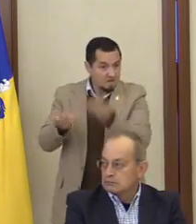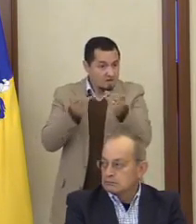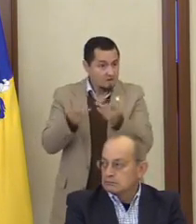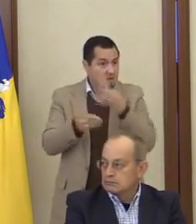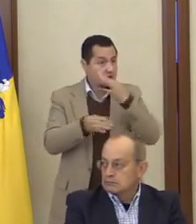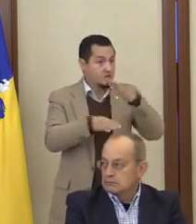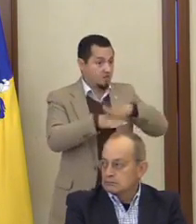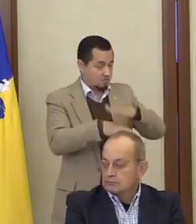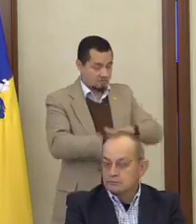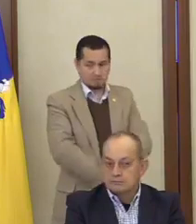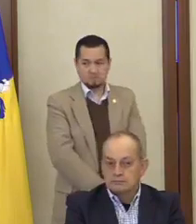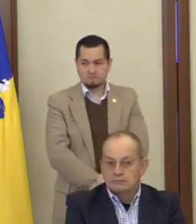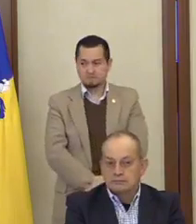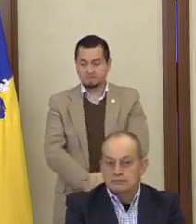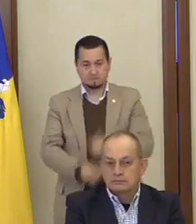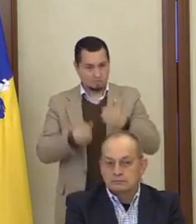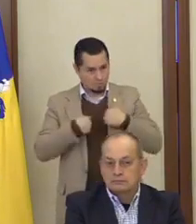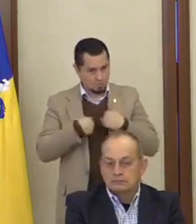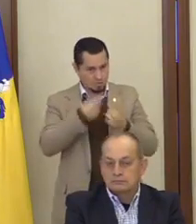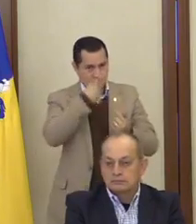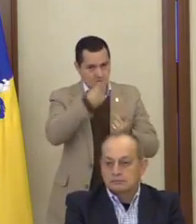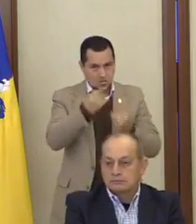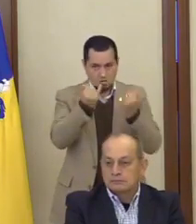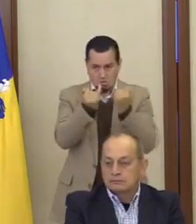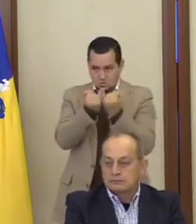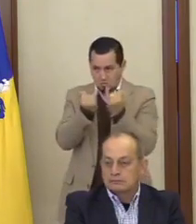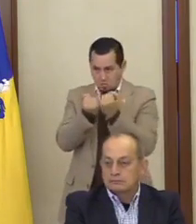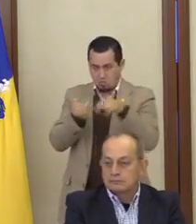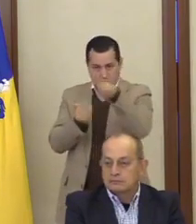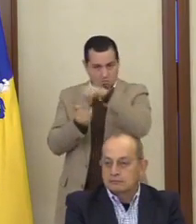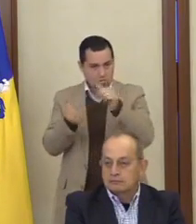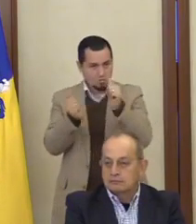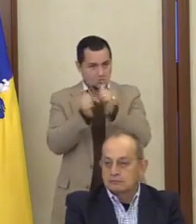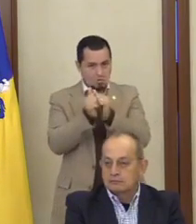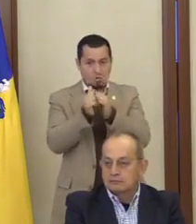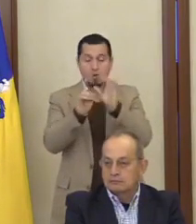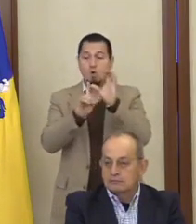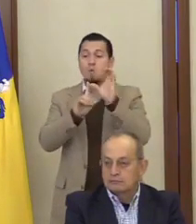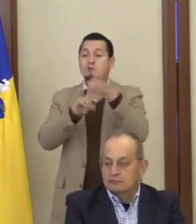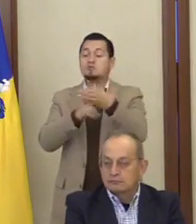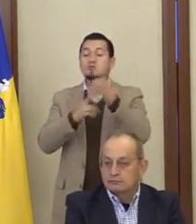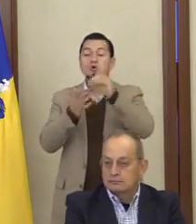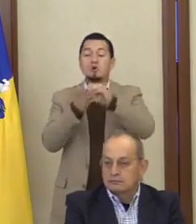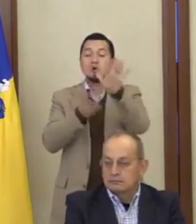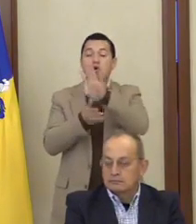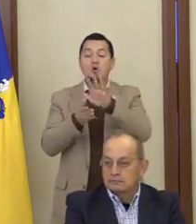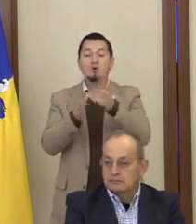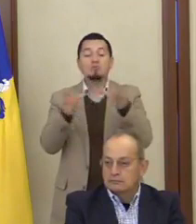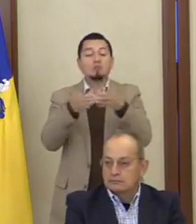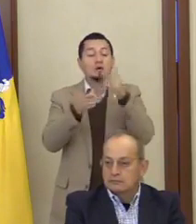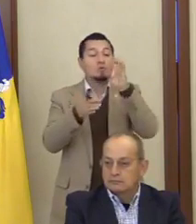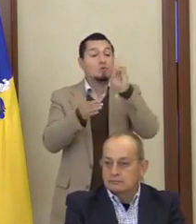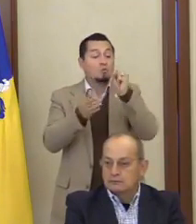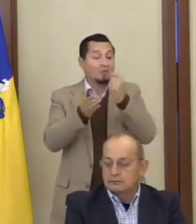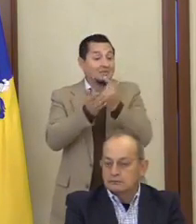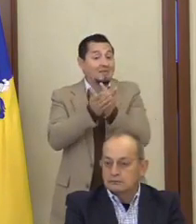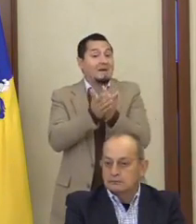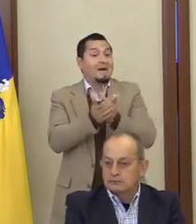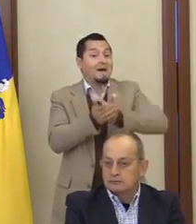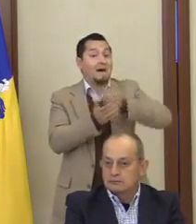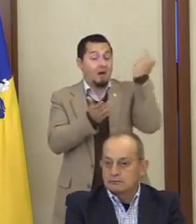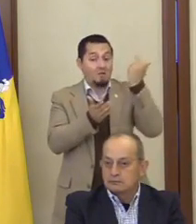la información. Lo digo de otra manera, estamos ante la comisión de un delito que